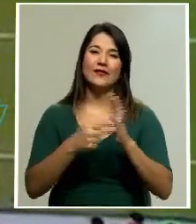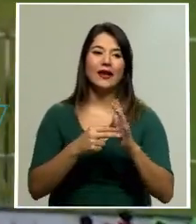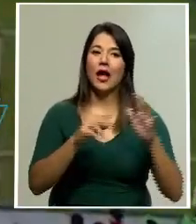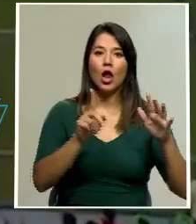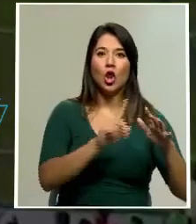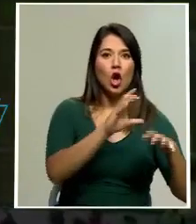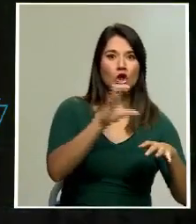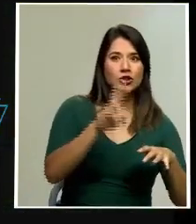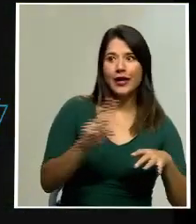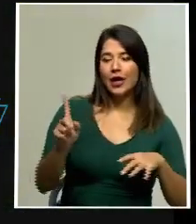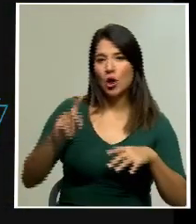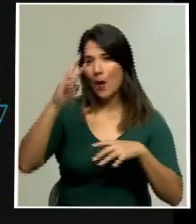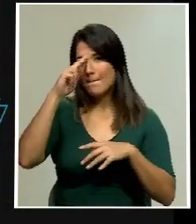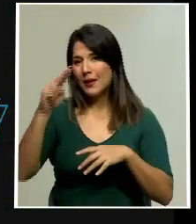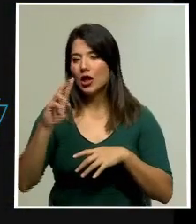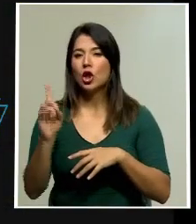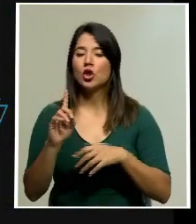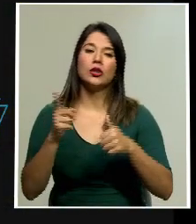los siguientes. En